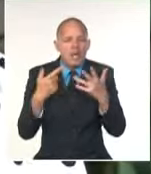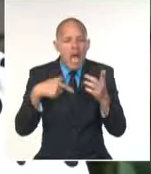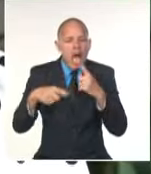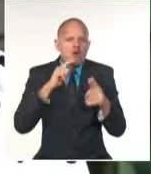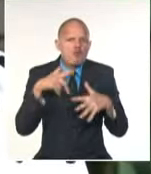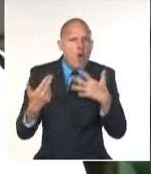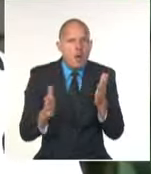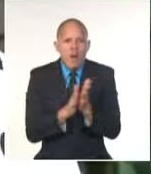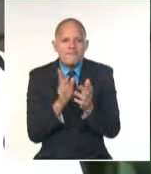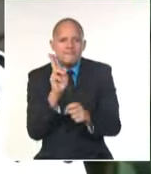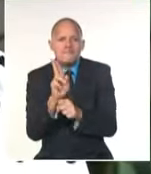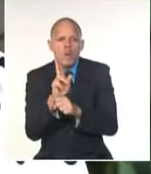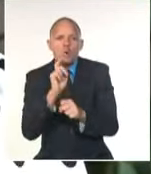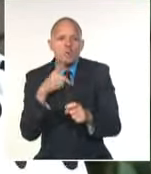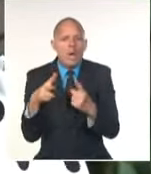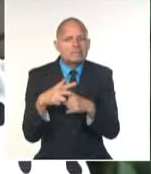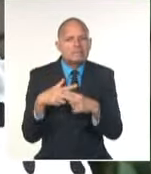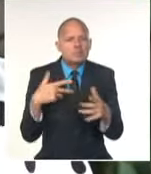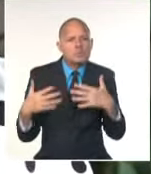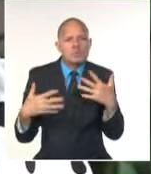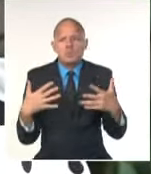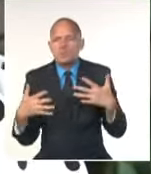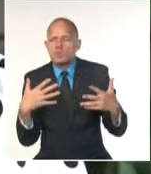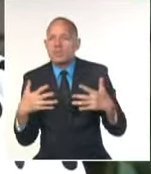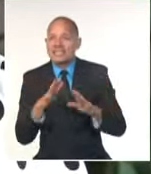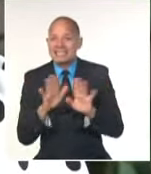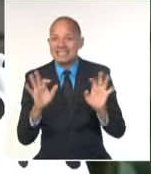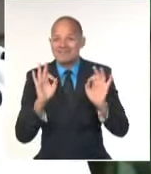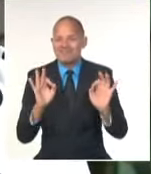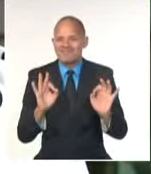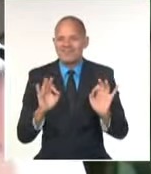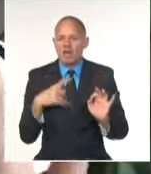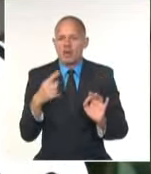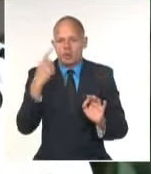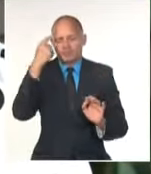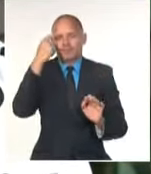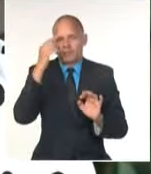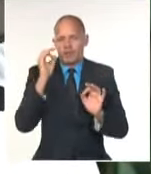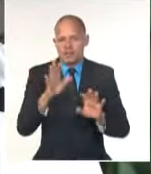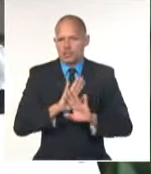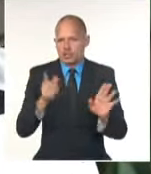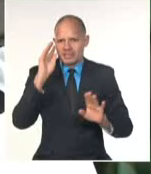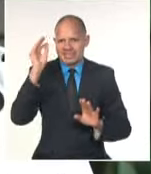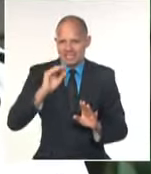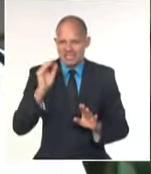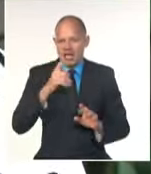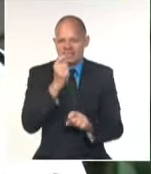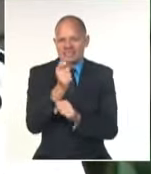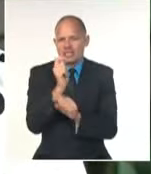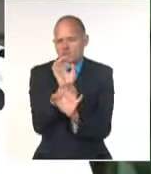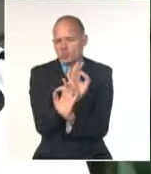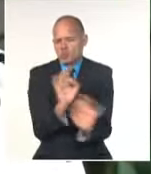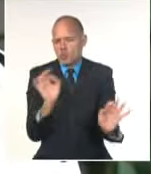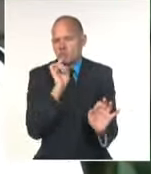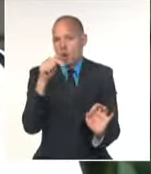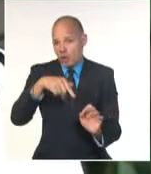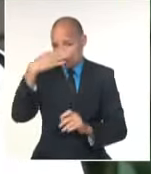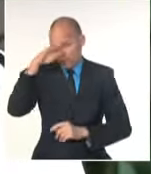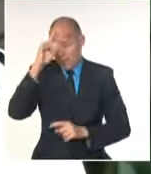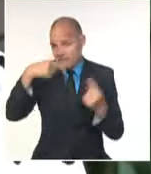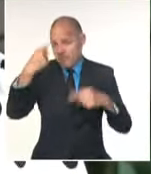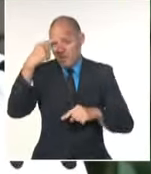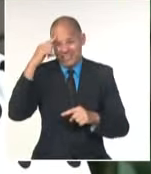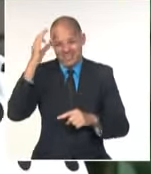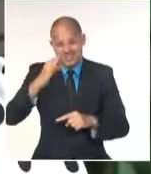urgente, qué cosa hacer entonces en lo estratégico. Y no vamos a renunciar a ninguna de las aspiraciones que en términos de calidad tiene que tener Cuba, que ha sido reconocida siempre